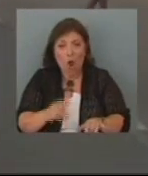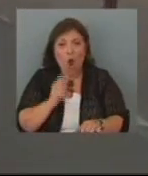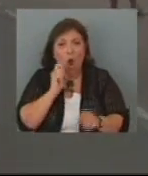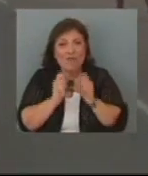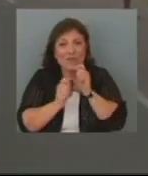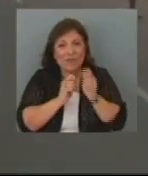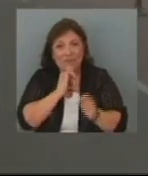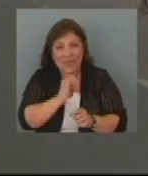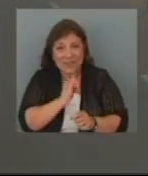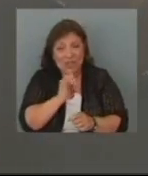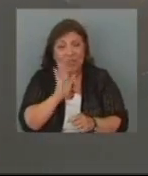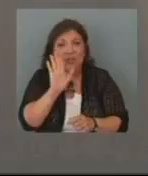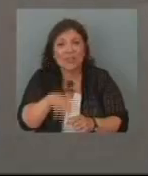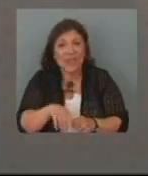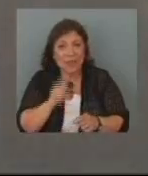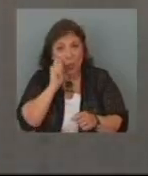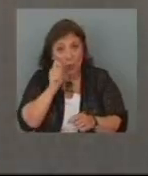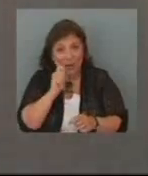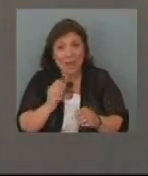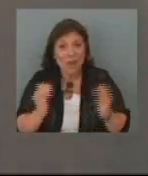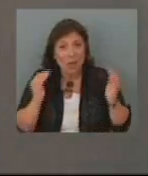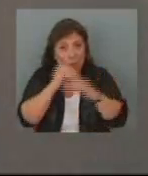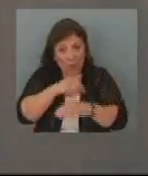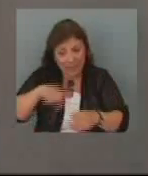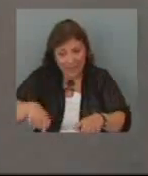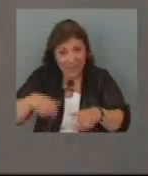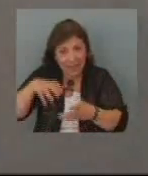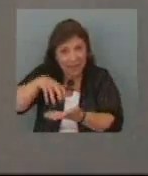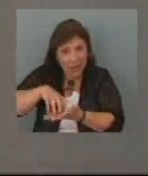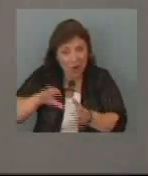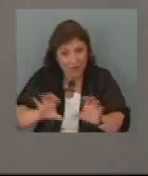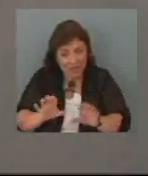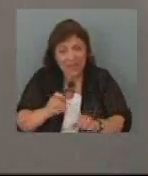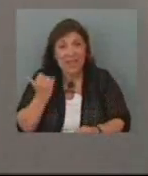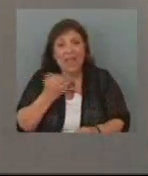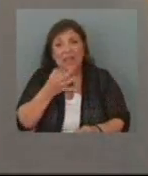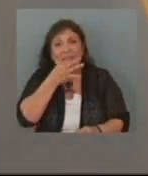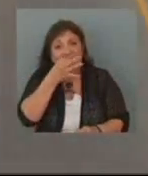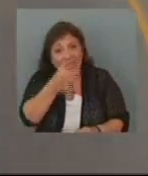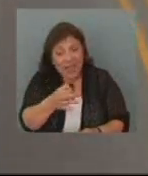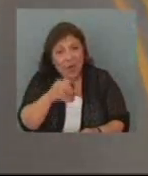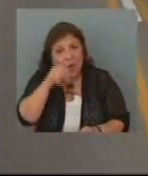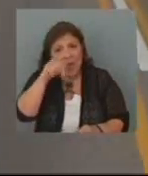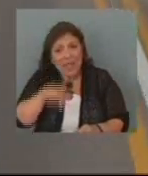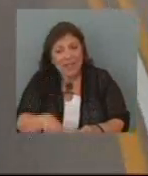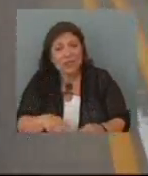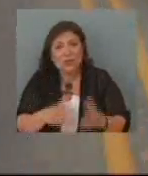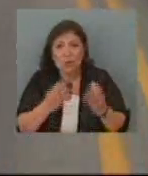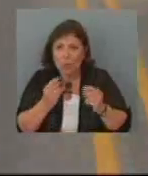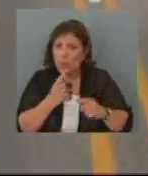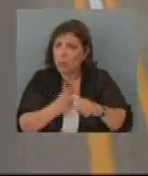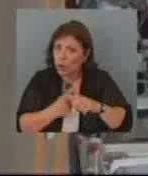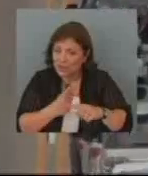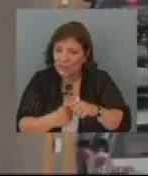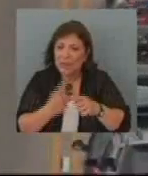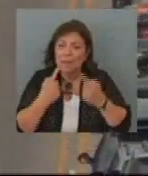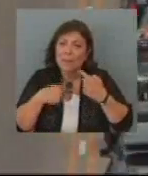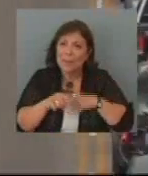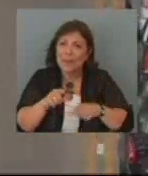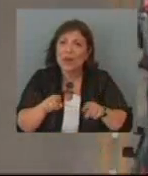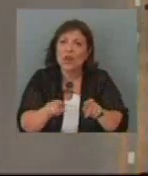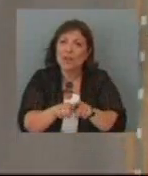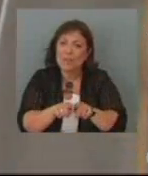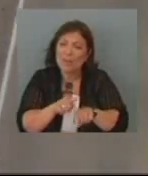Turística que funciona en el Puente San Martín, dijo a TNU que esto es sumamente positivo, pero al mismo